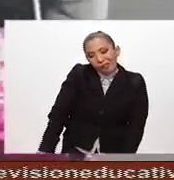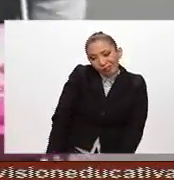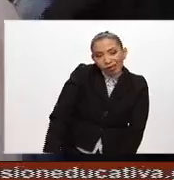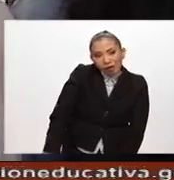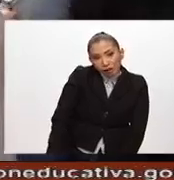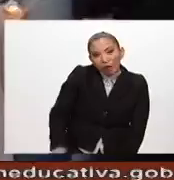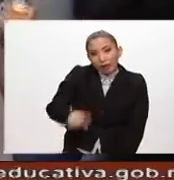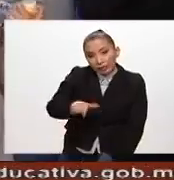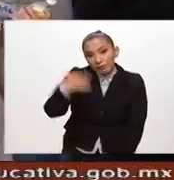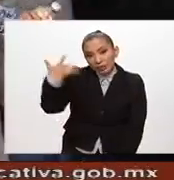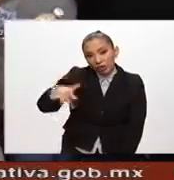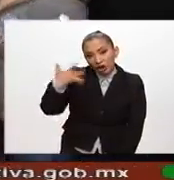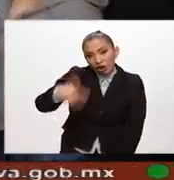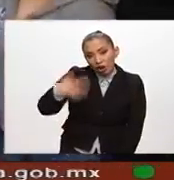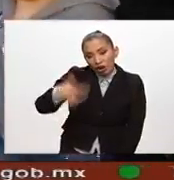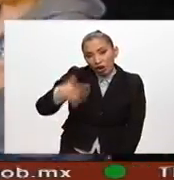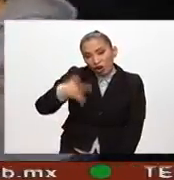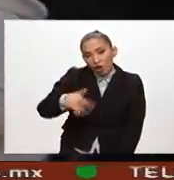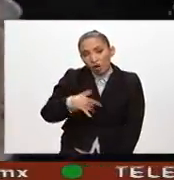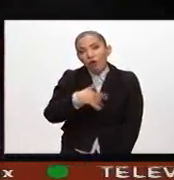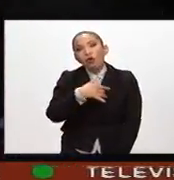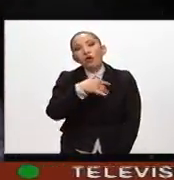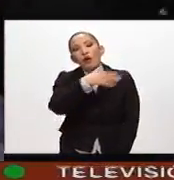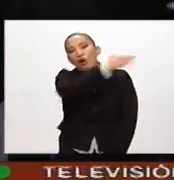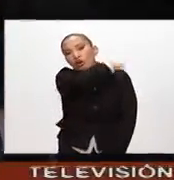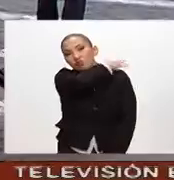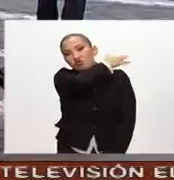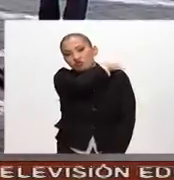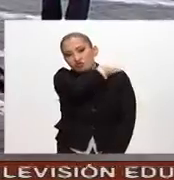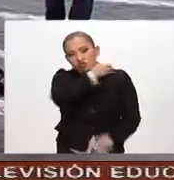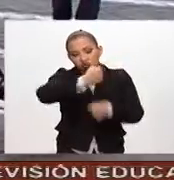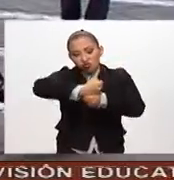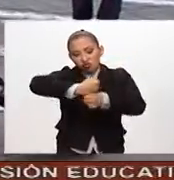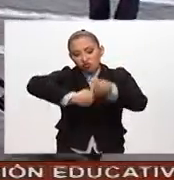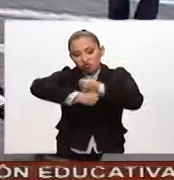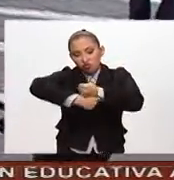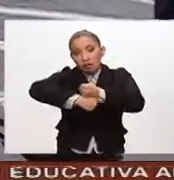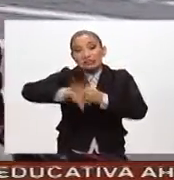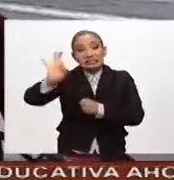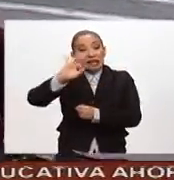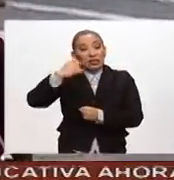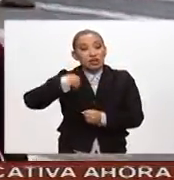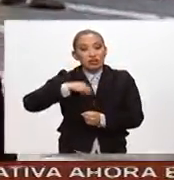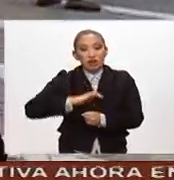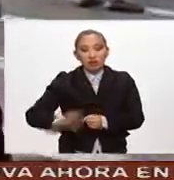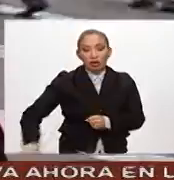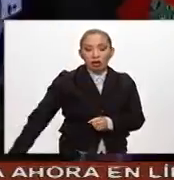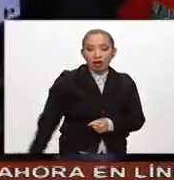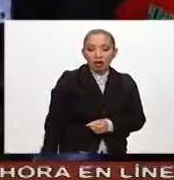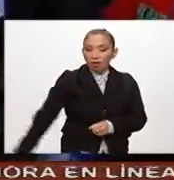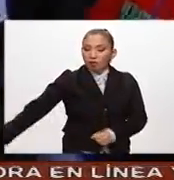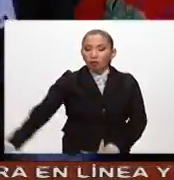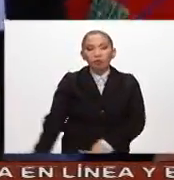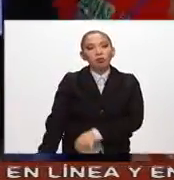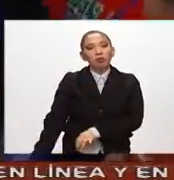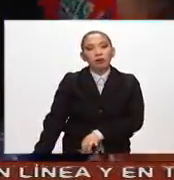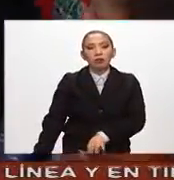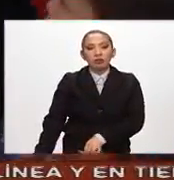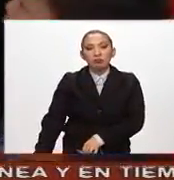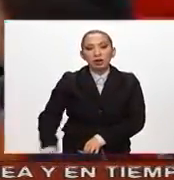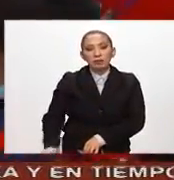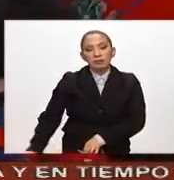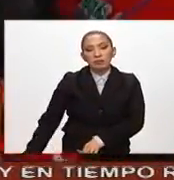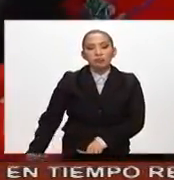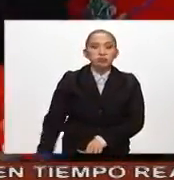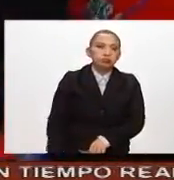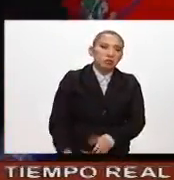va a producirnos dolor a nivel de la columna lumbar. Si nosotros tenemos el brazo en la parte lateral, podemos avanzar la